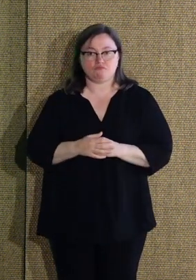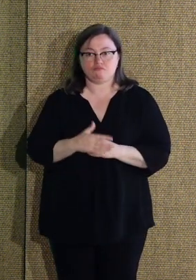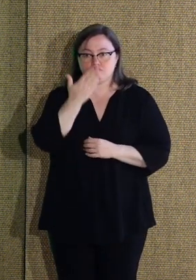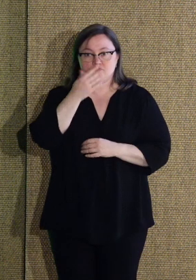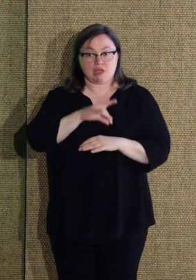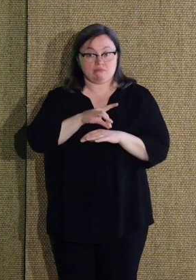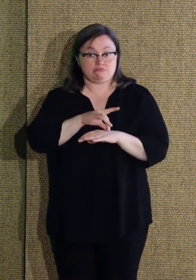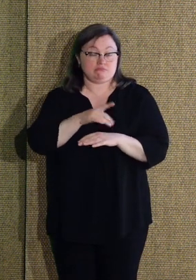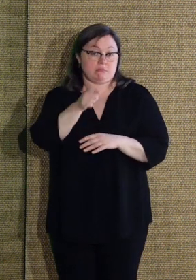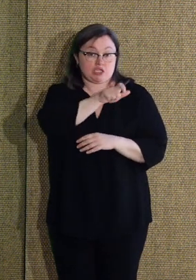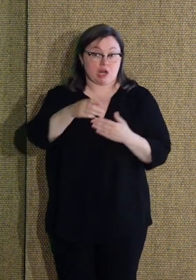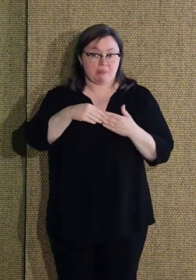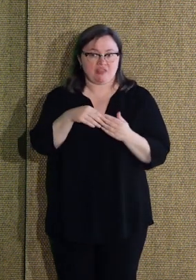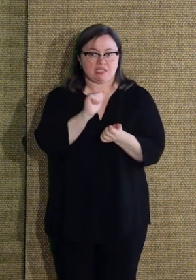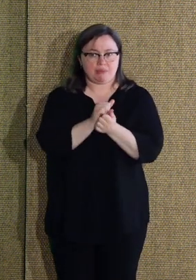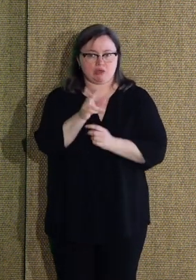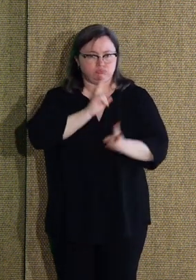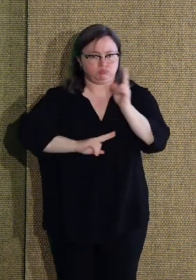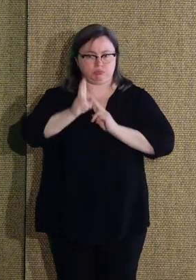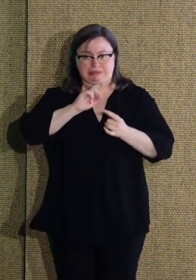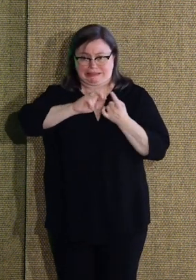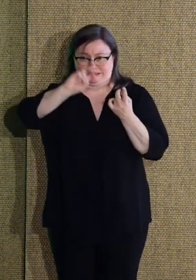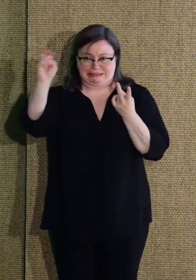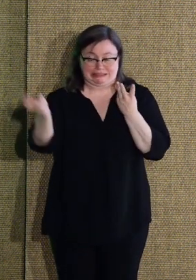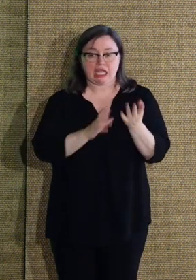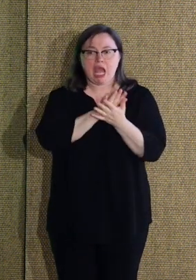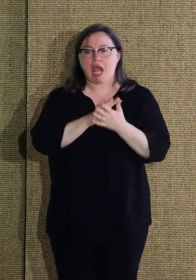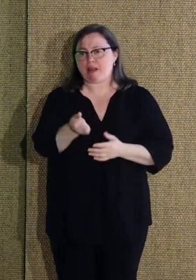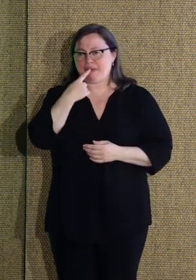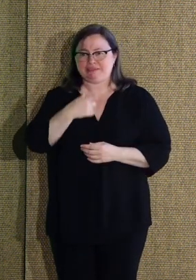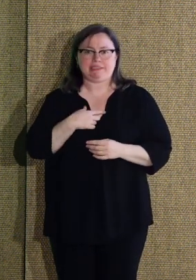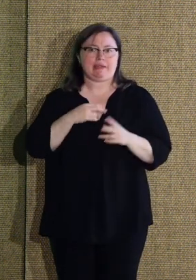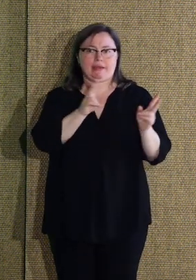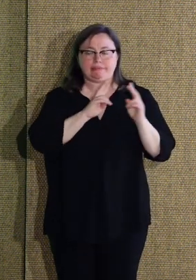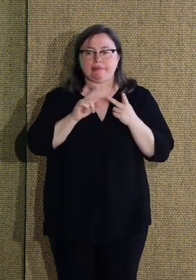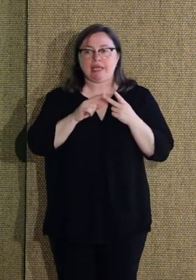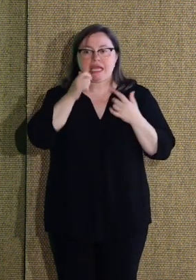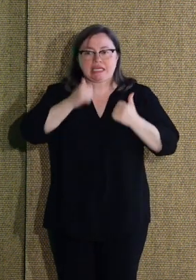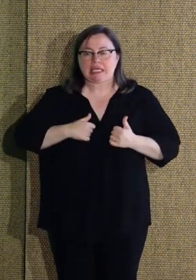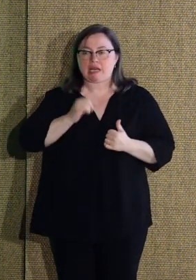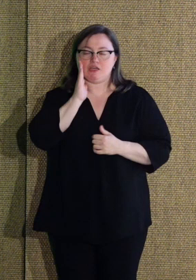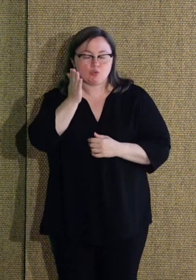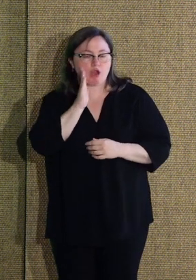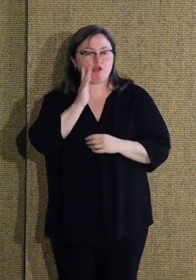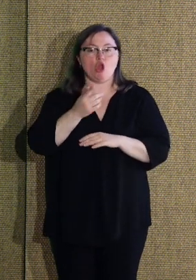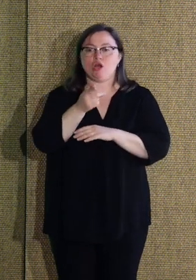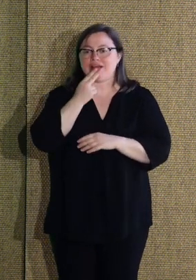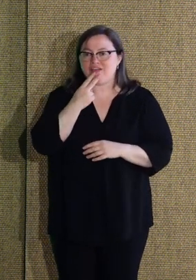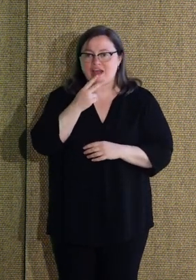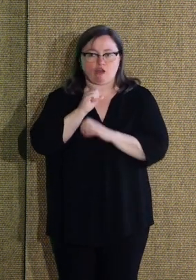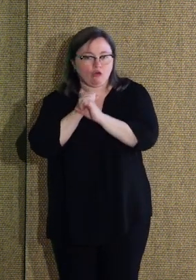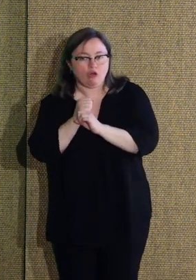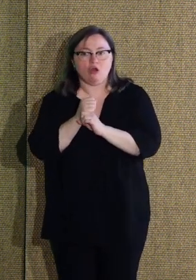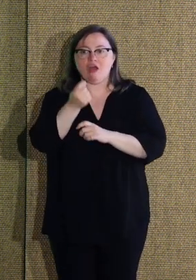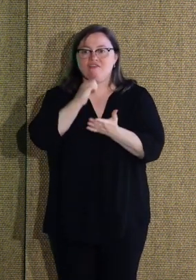que las respuestas fueron muy variadas, pero bueno, desde entonces hemos hablado sobre benzodiazepinas, sobre higiene del sueño, sobre tabaquismo,